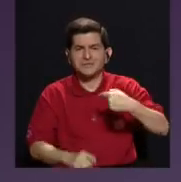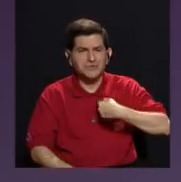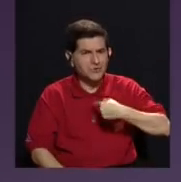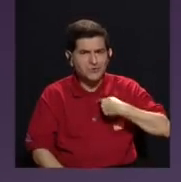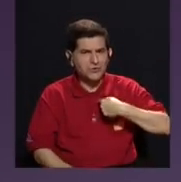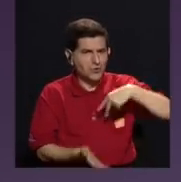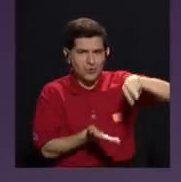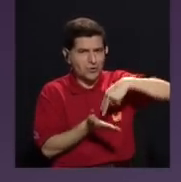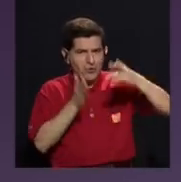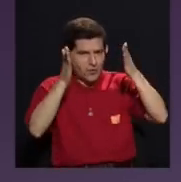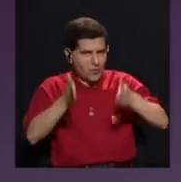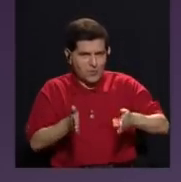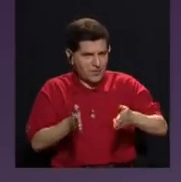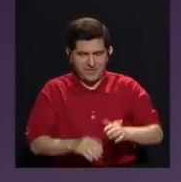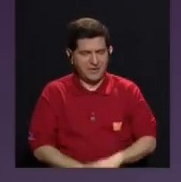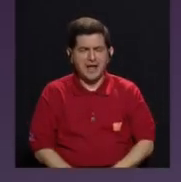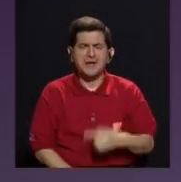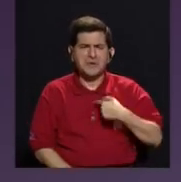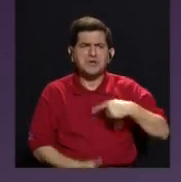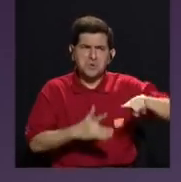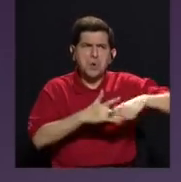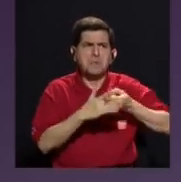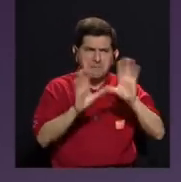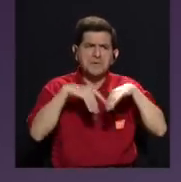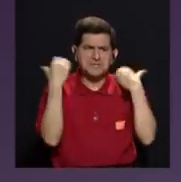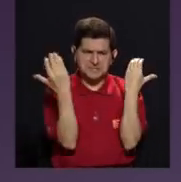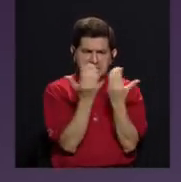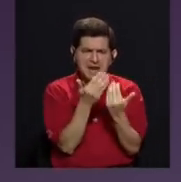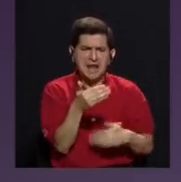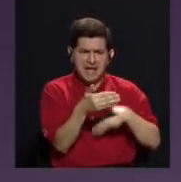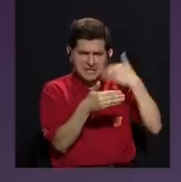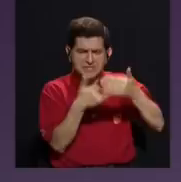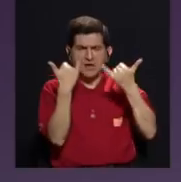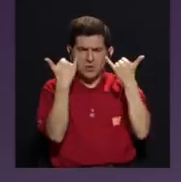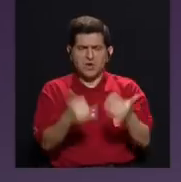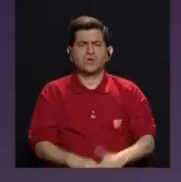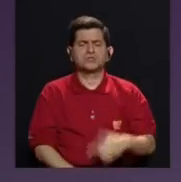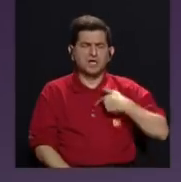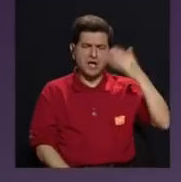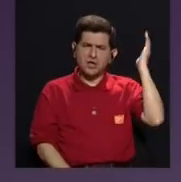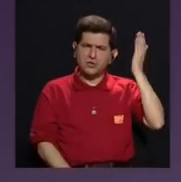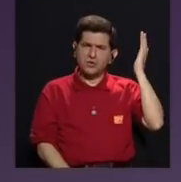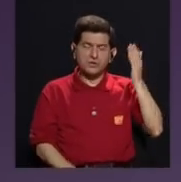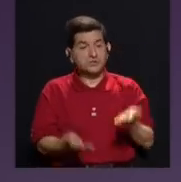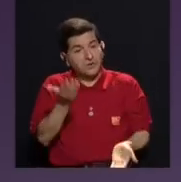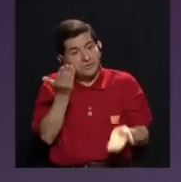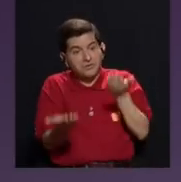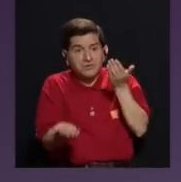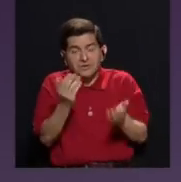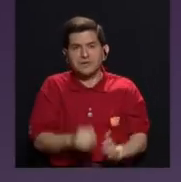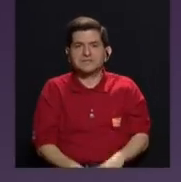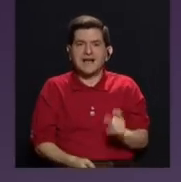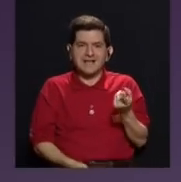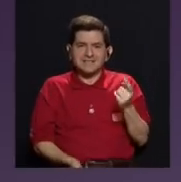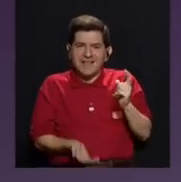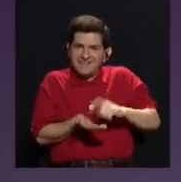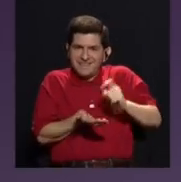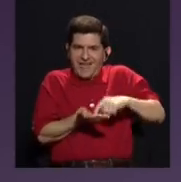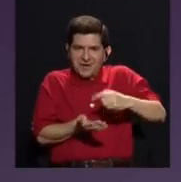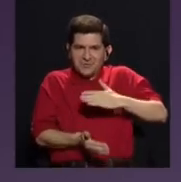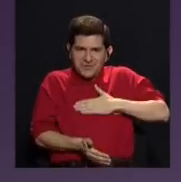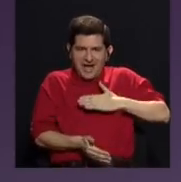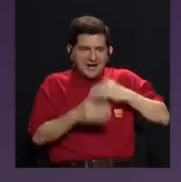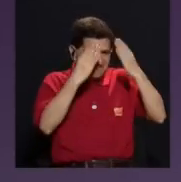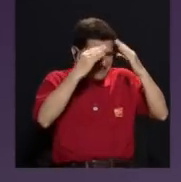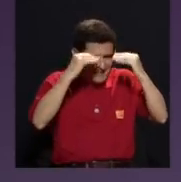bailarina y empecé a tomar clases de bomba después de haber hecho mi disertación porque era un poco una deuda con mis